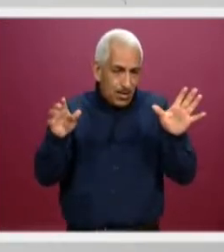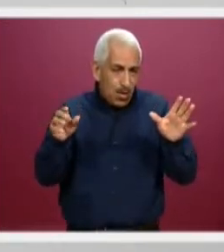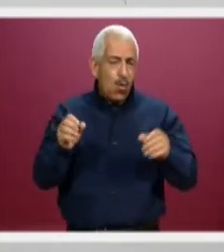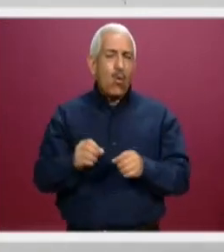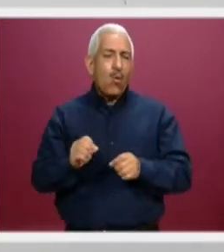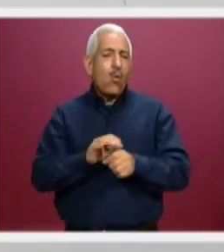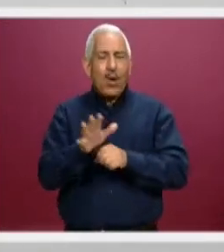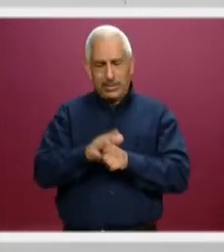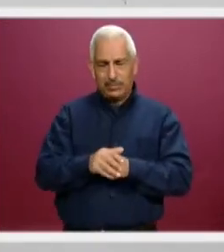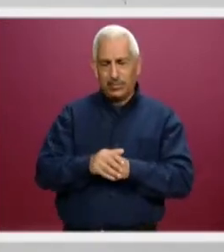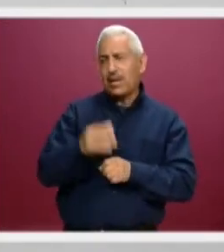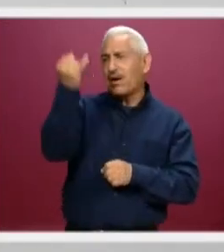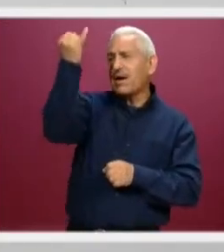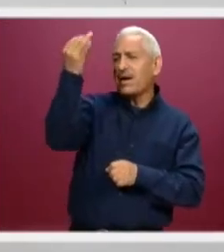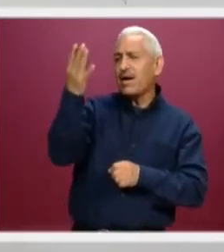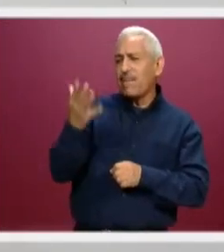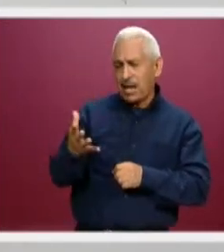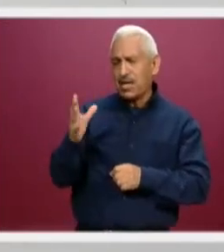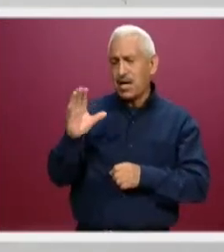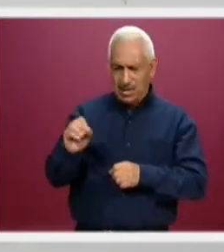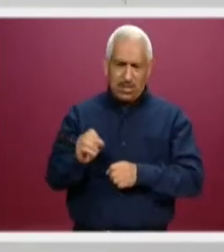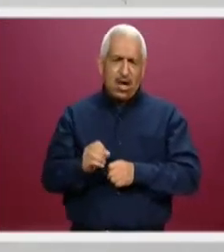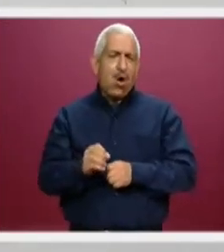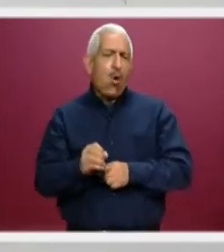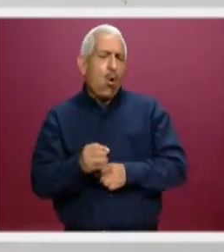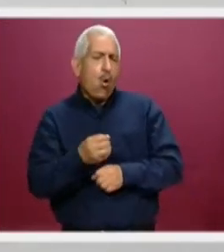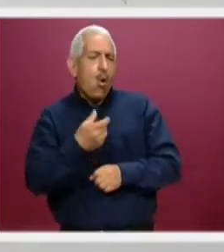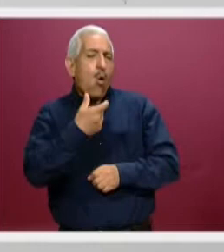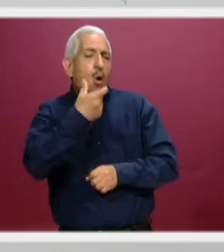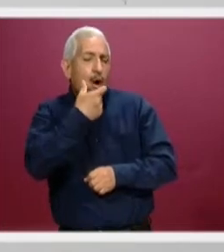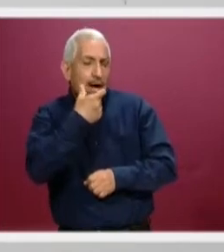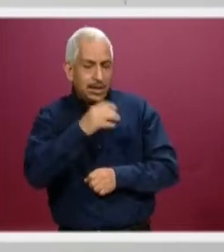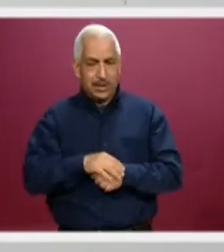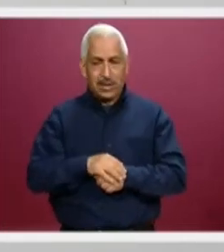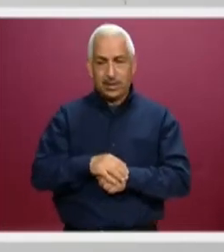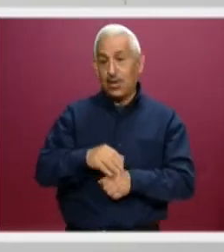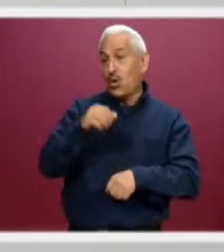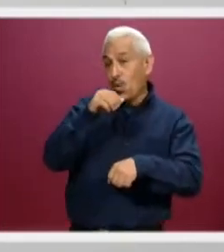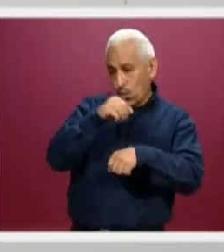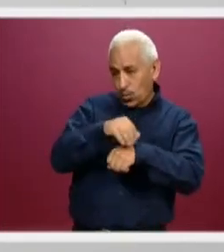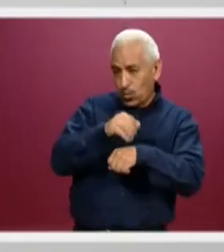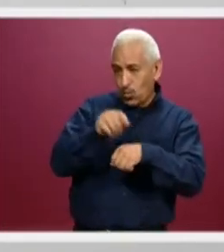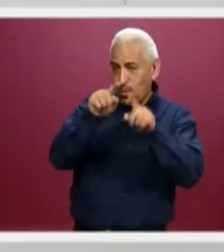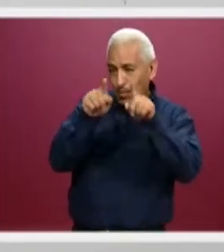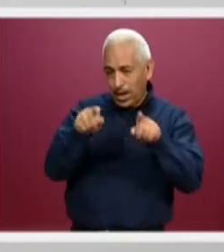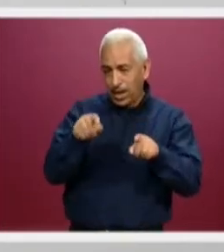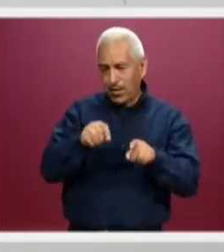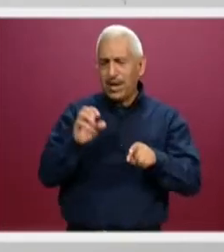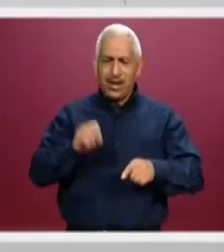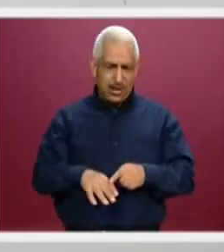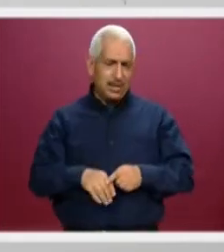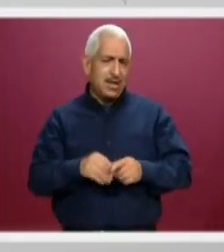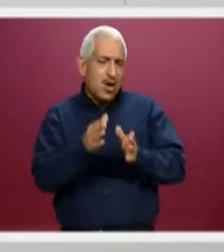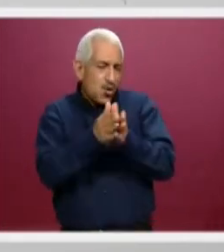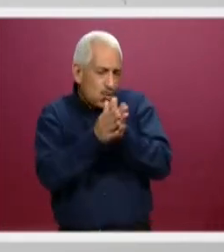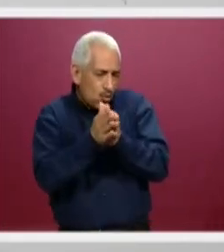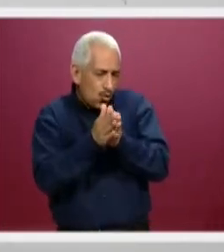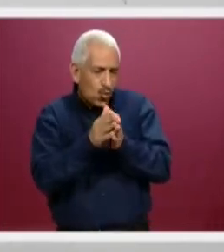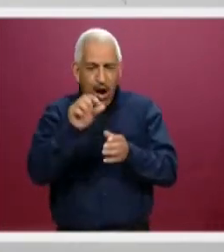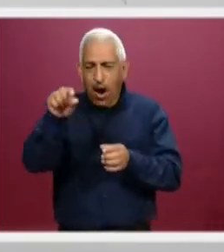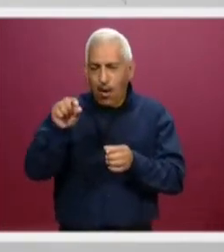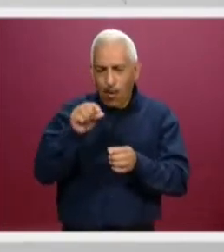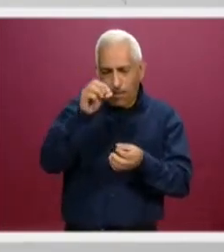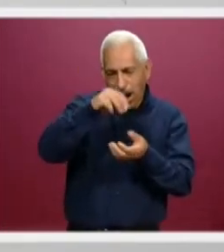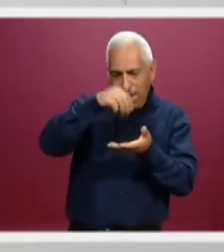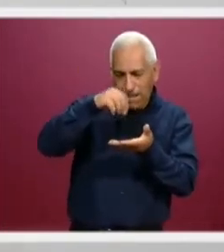imágenes o dibujos de galletas tarjetas con números y algunas chispas de chocolate vamos a hacer un ejercicio